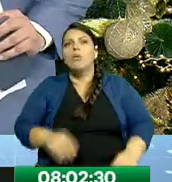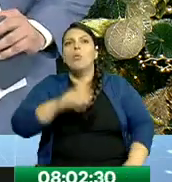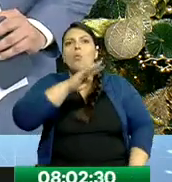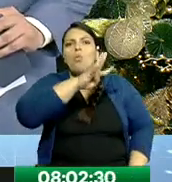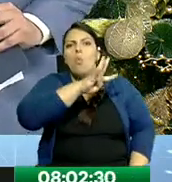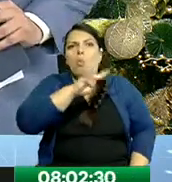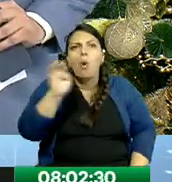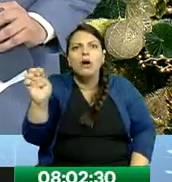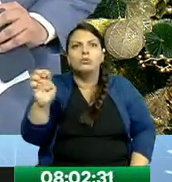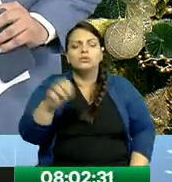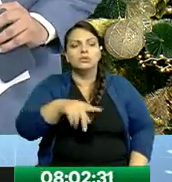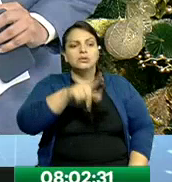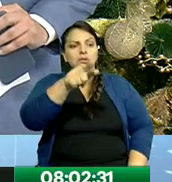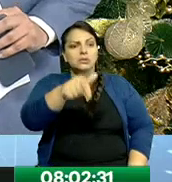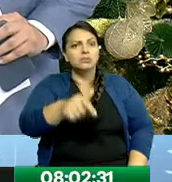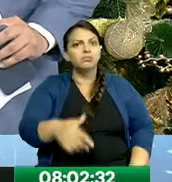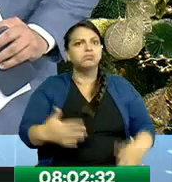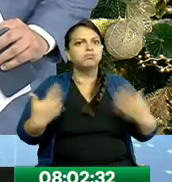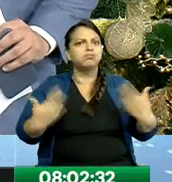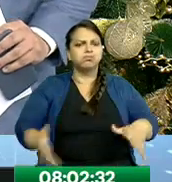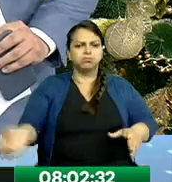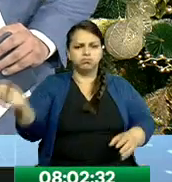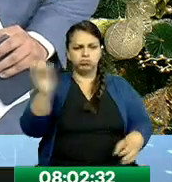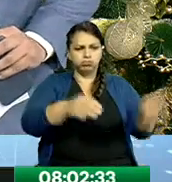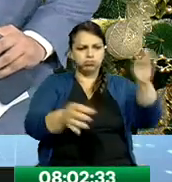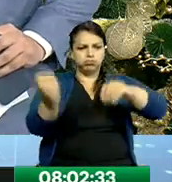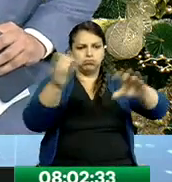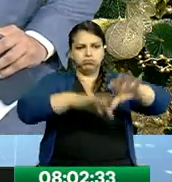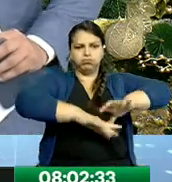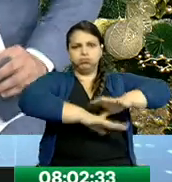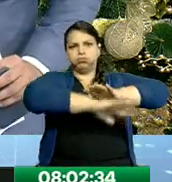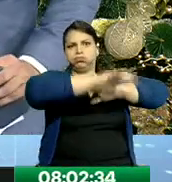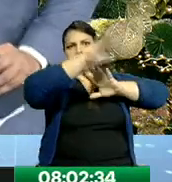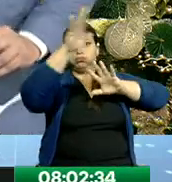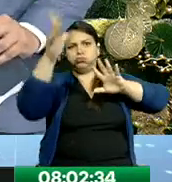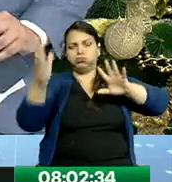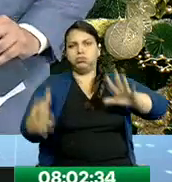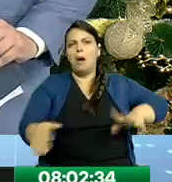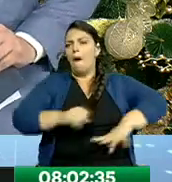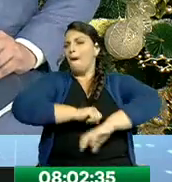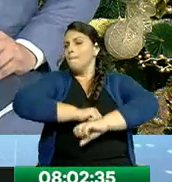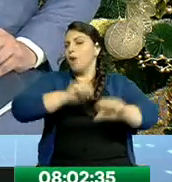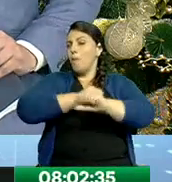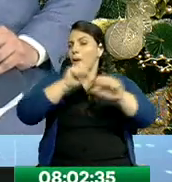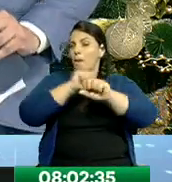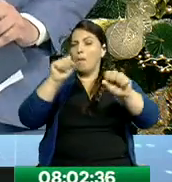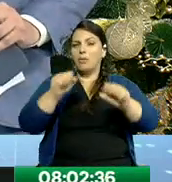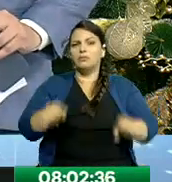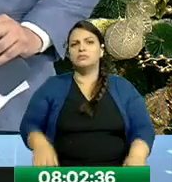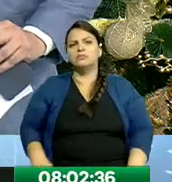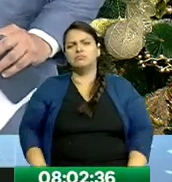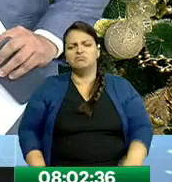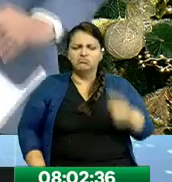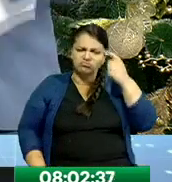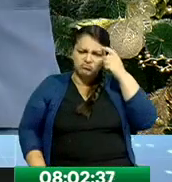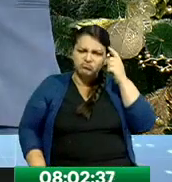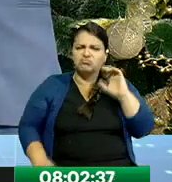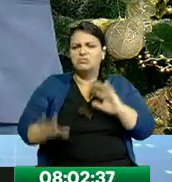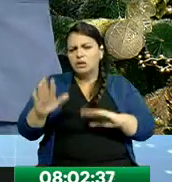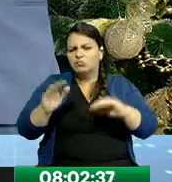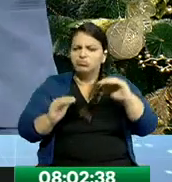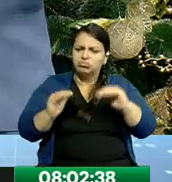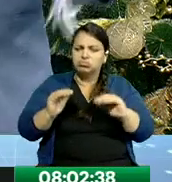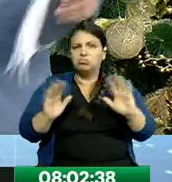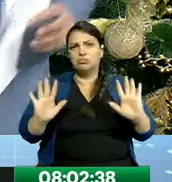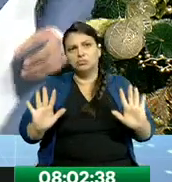mi querida Roselena, amable televidente, yo creo que sí debe regularse aquello. Yo no estoy en contra de que haya petardos o estos fuegos artificiales que sean bonitos en la noche.